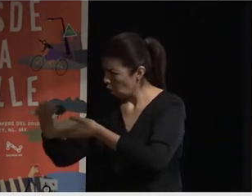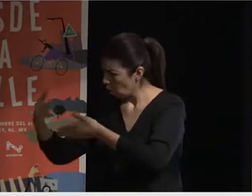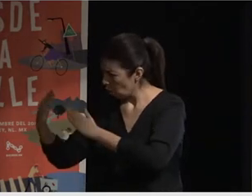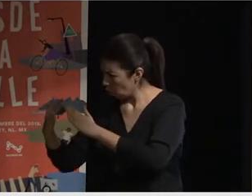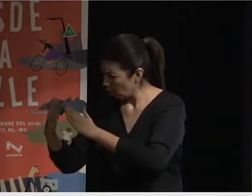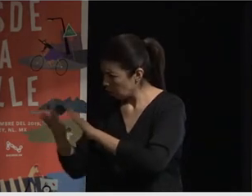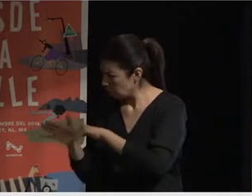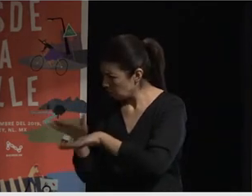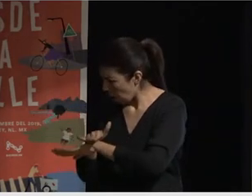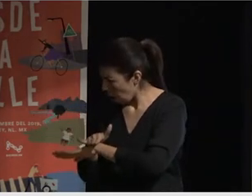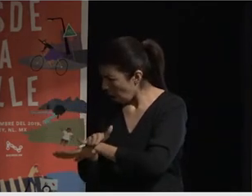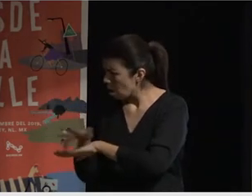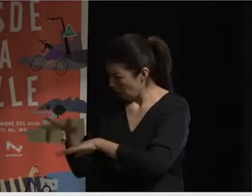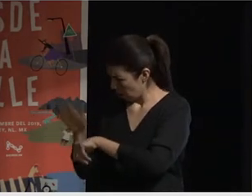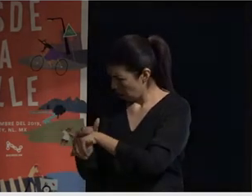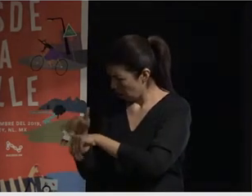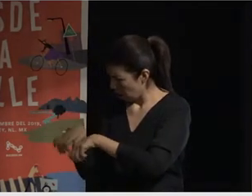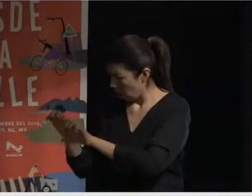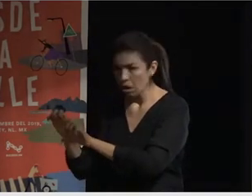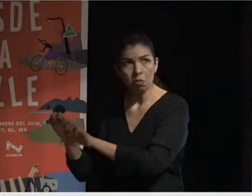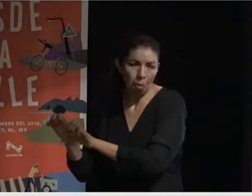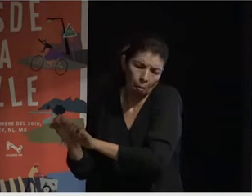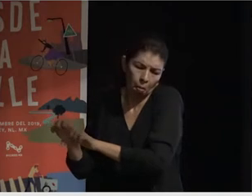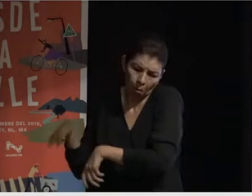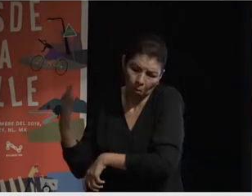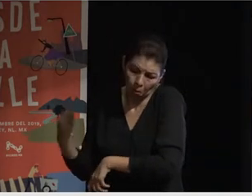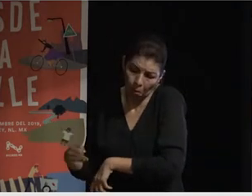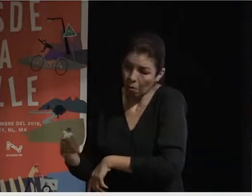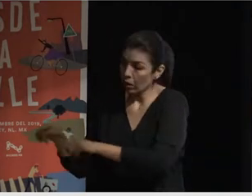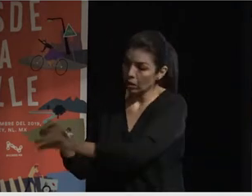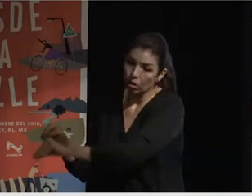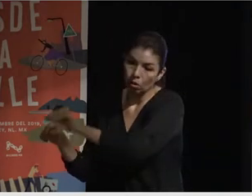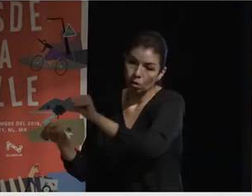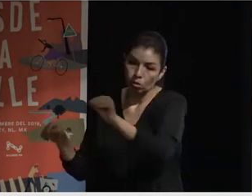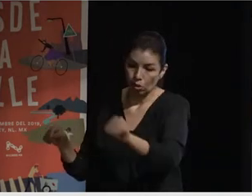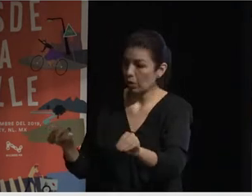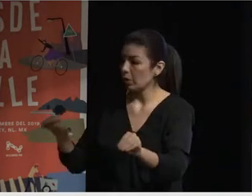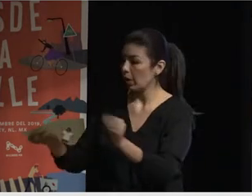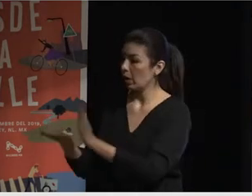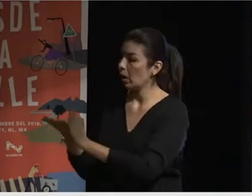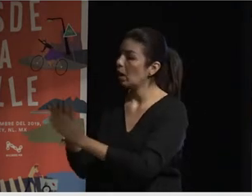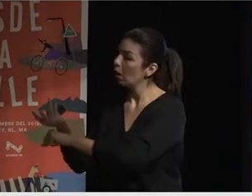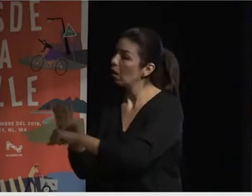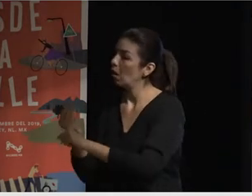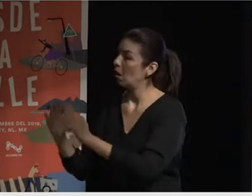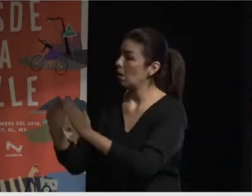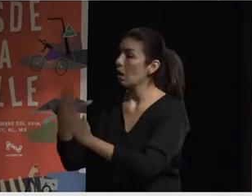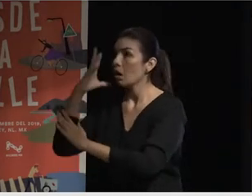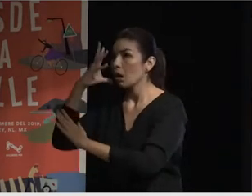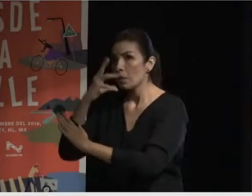escribe una tesis que se convierte después en un artículo que es hacia una teoría de la